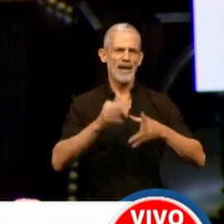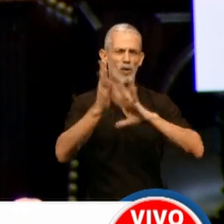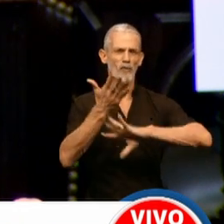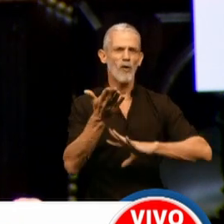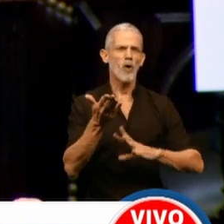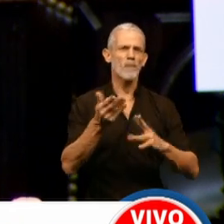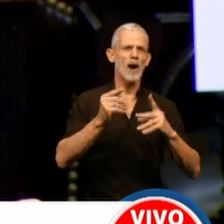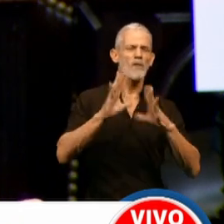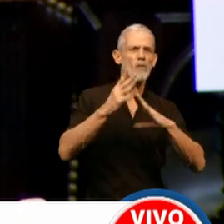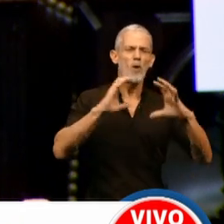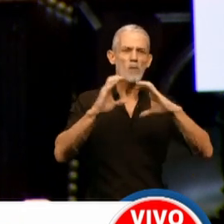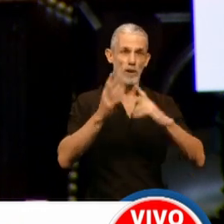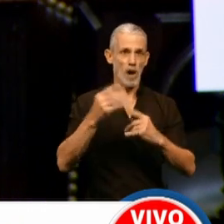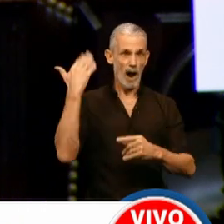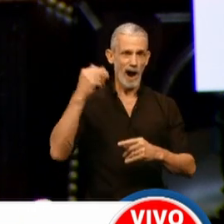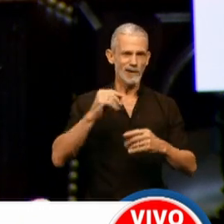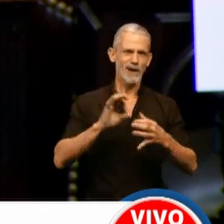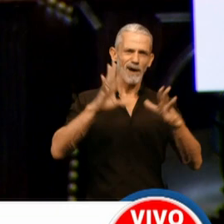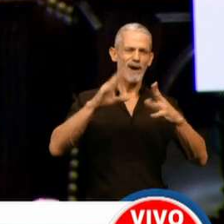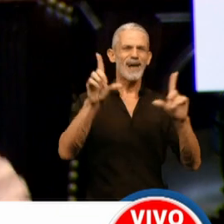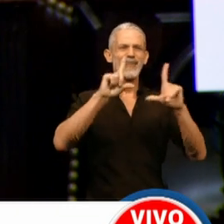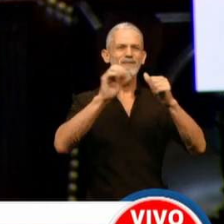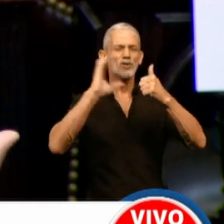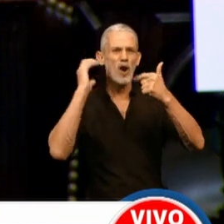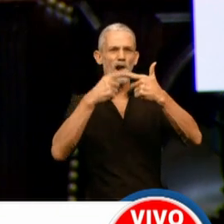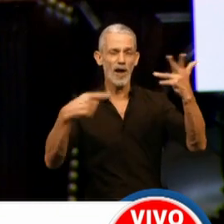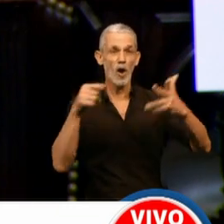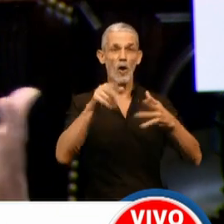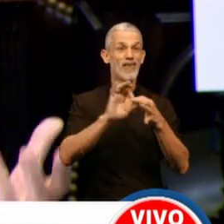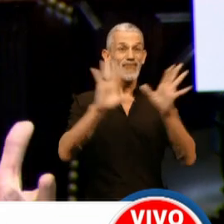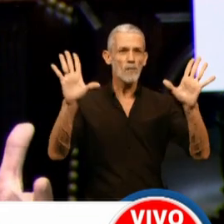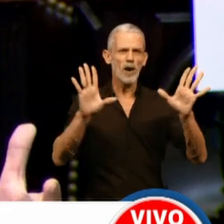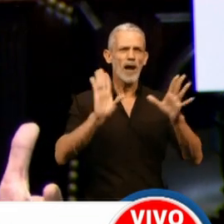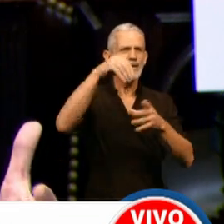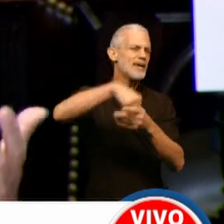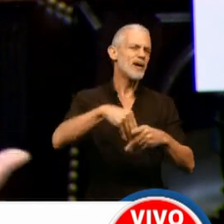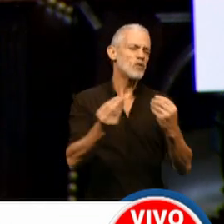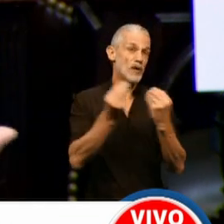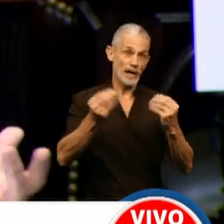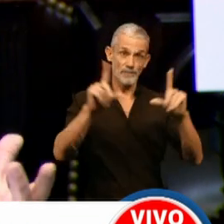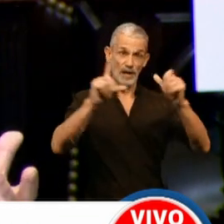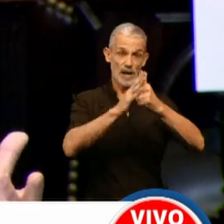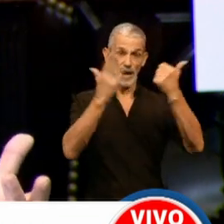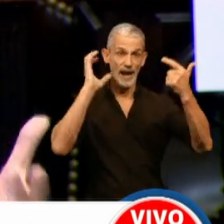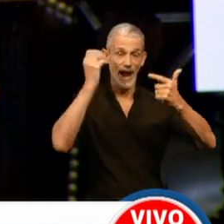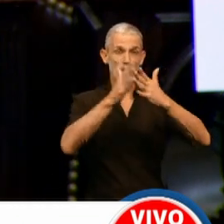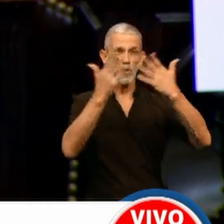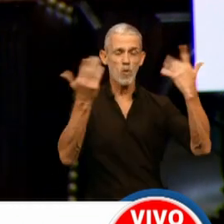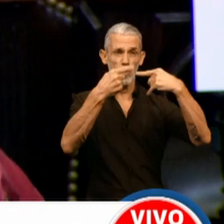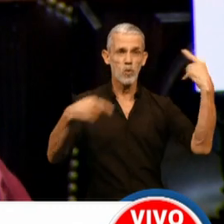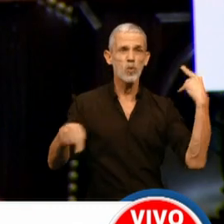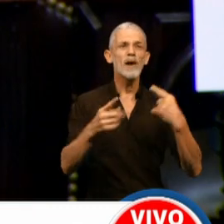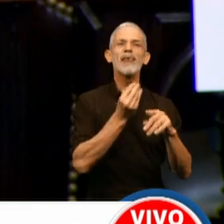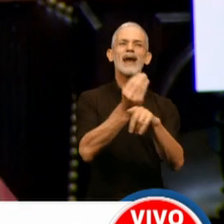comunicar cuando peleamos por la democratización de los medios y hoy esta democratización incluye que los medios representen no